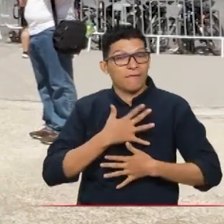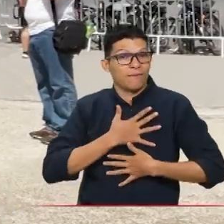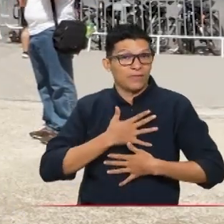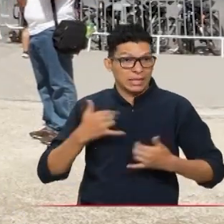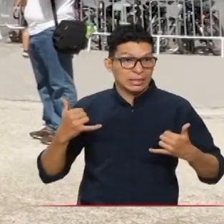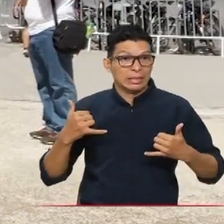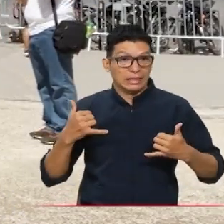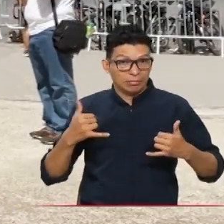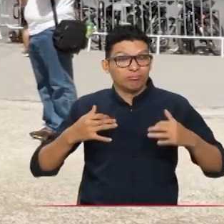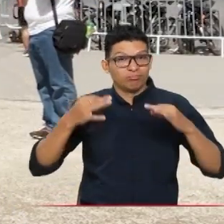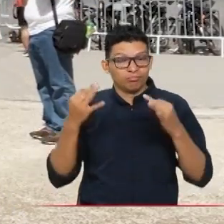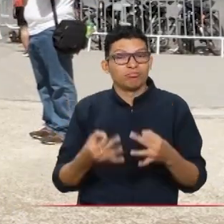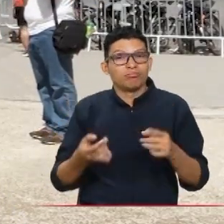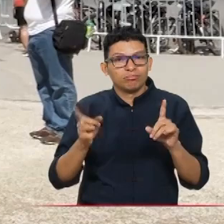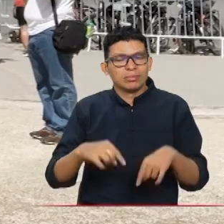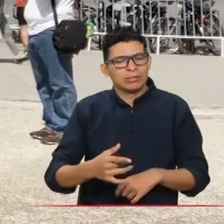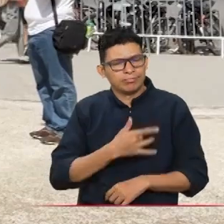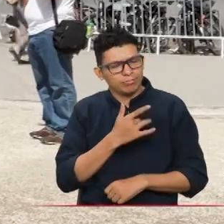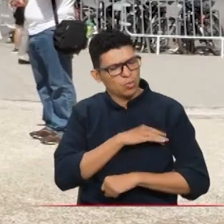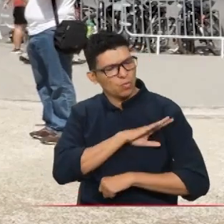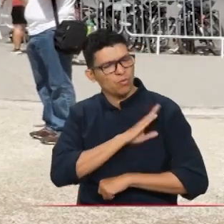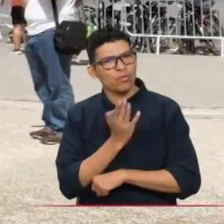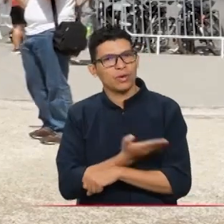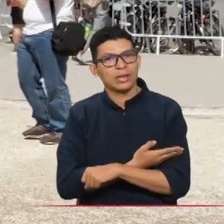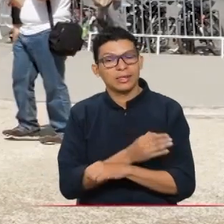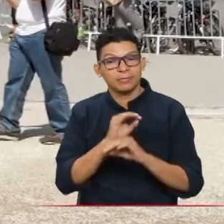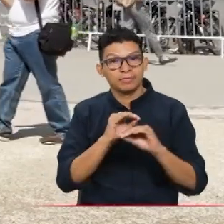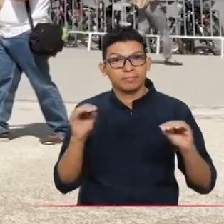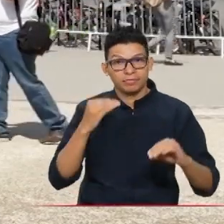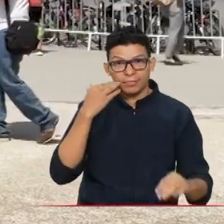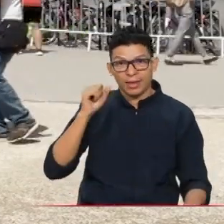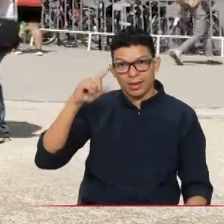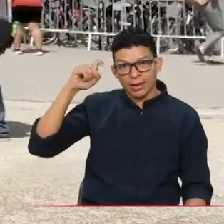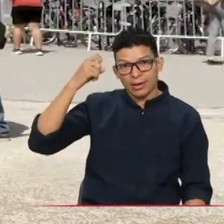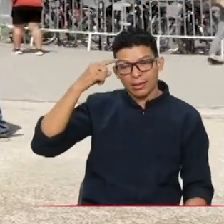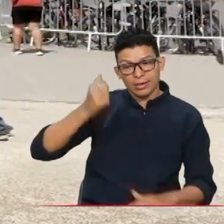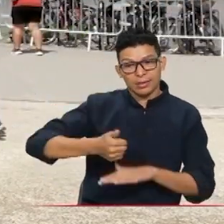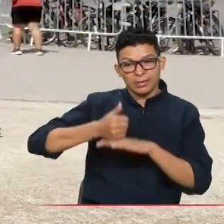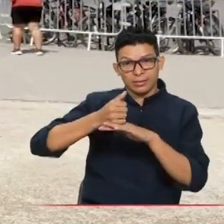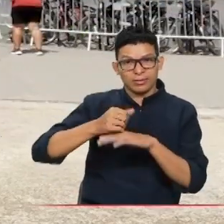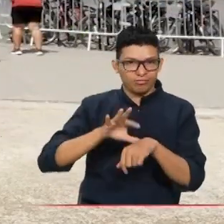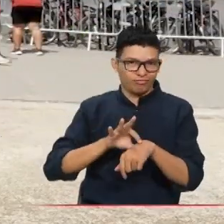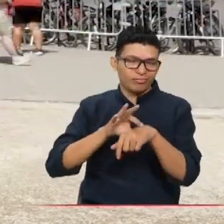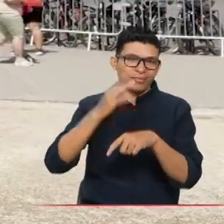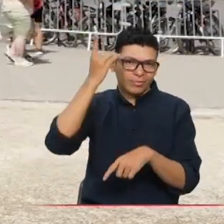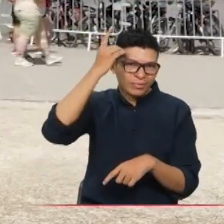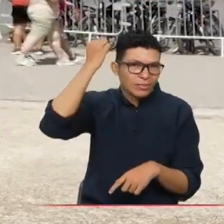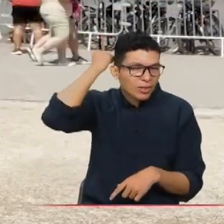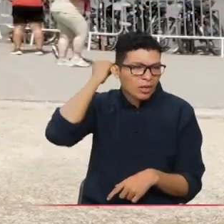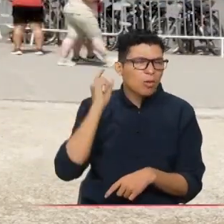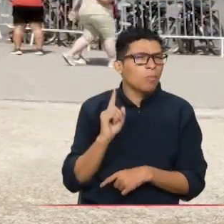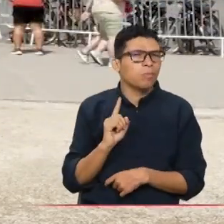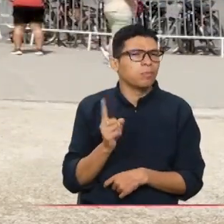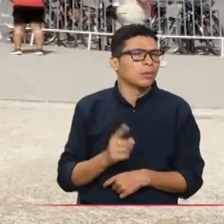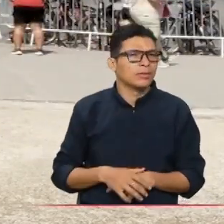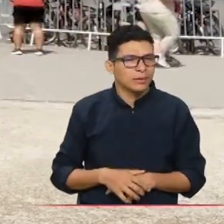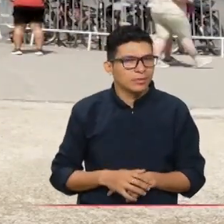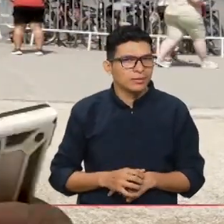felicidad, también se sintió fortalecida por el anuncio de nuestra gobernadora, la doctora Dilian Francisca Toro Torres,